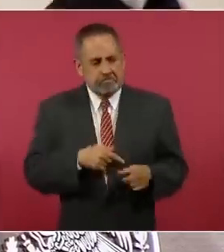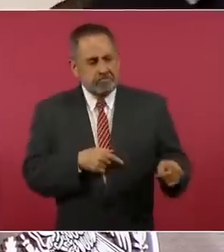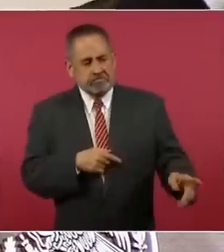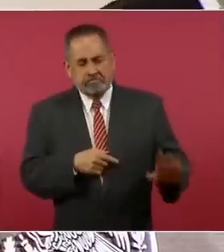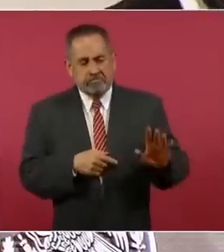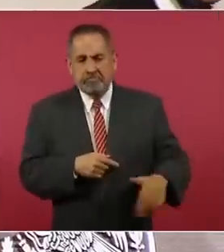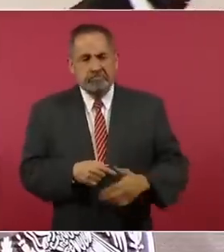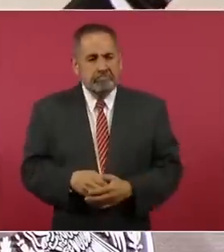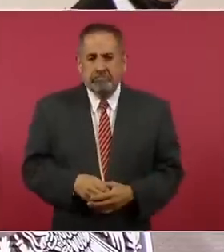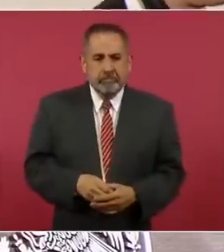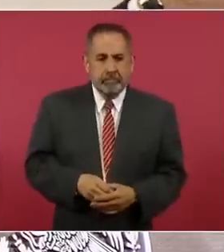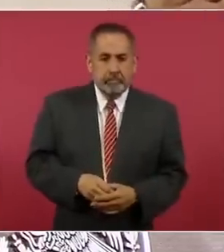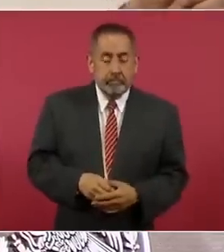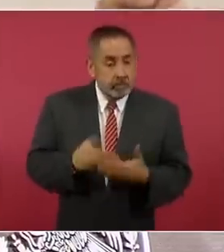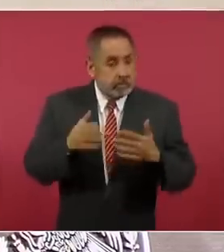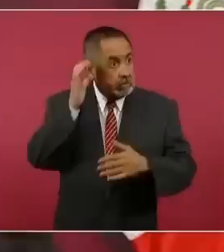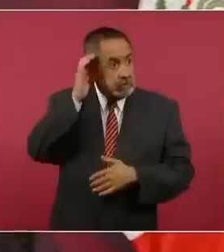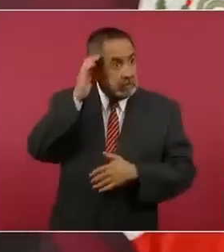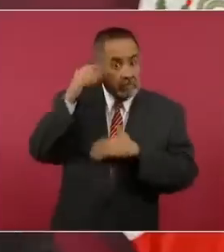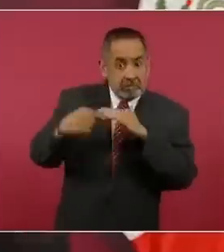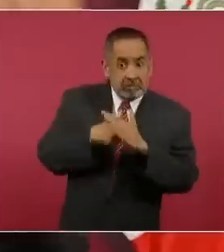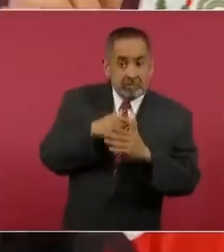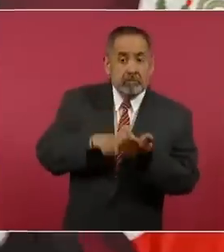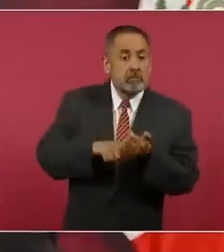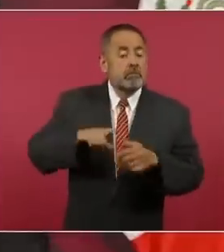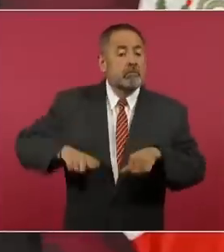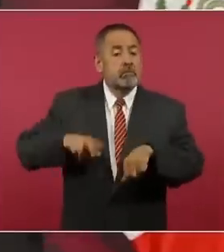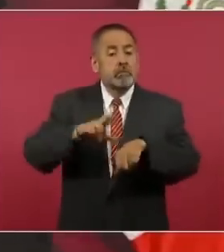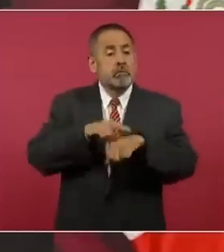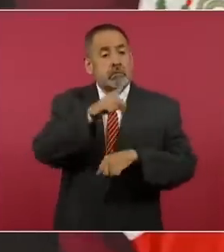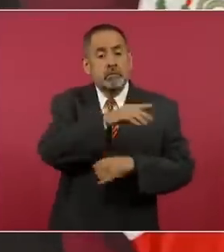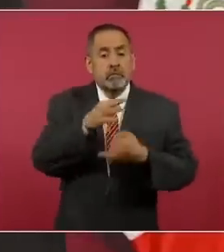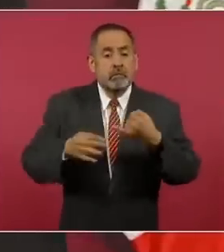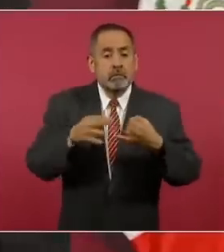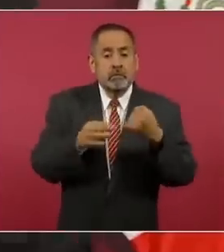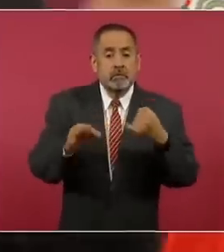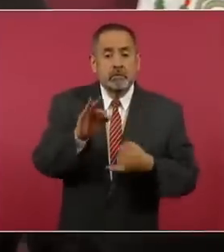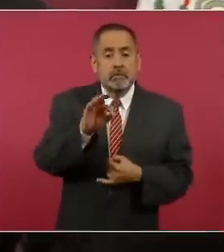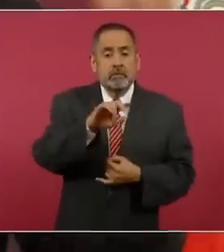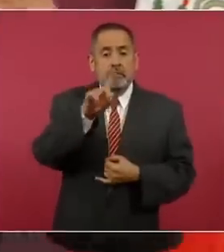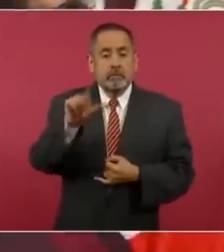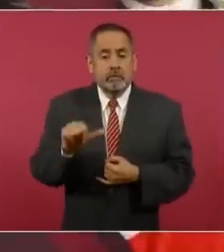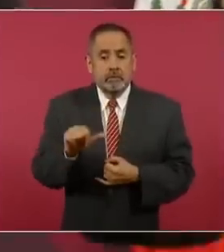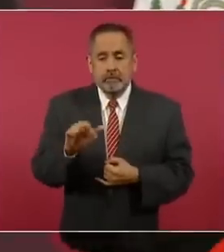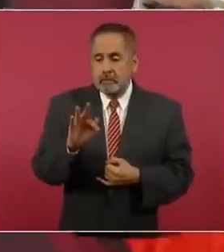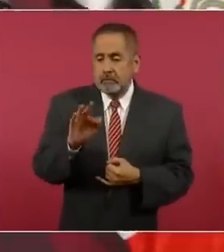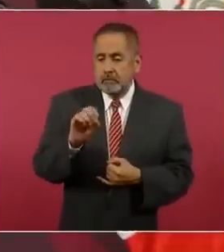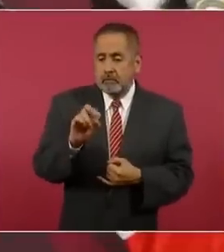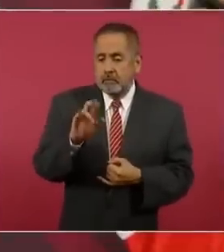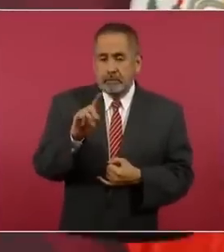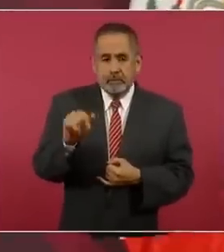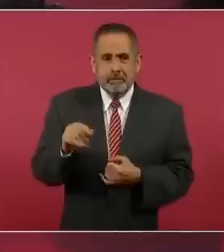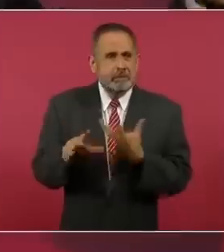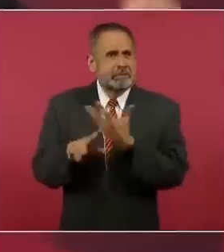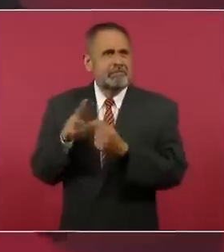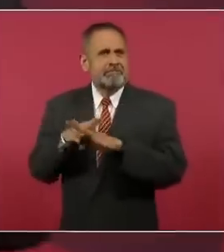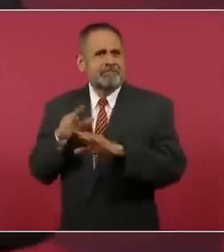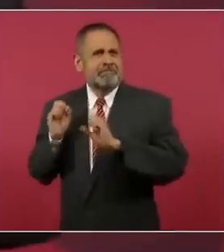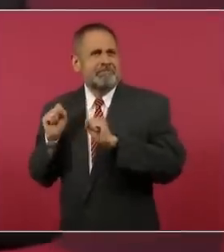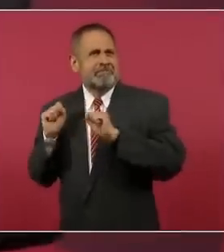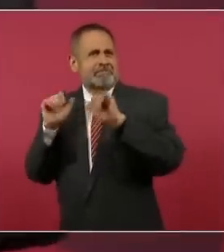Ahora me entero que el gobernador de Florida, imagínense, la Florida llena de migrantes,